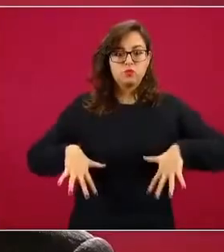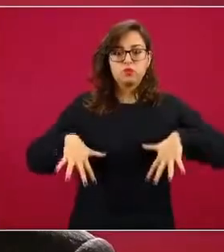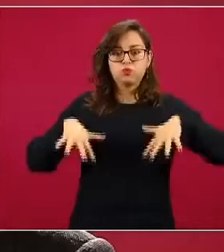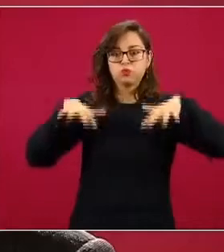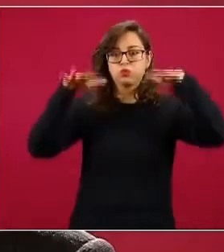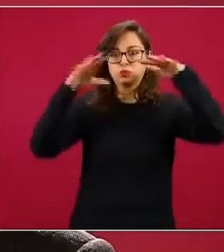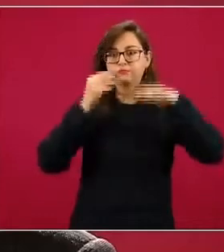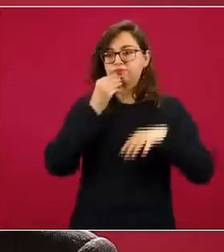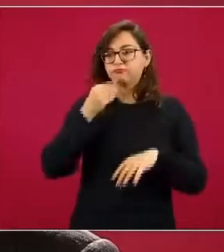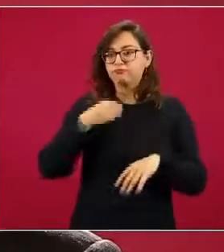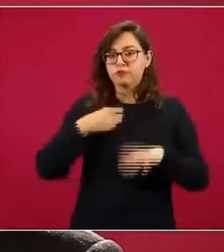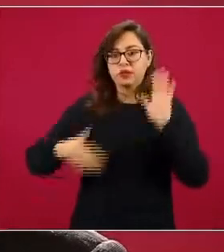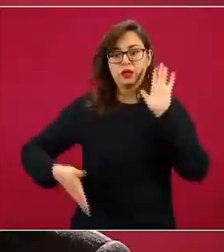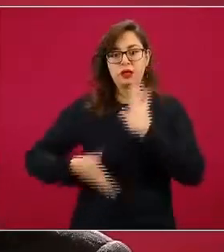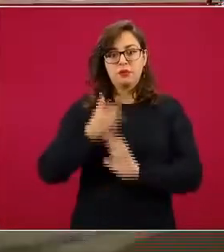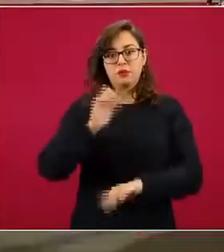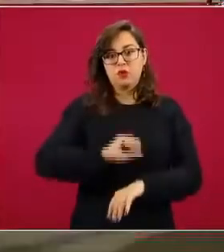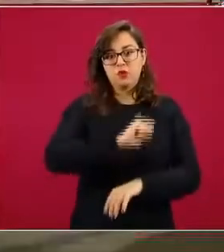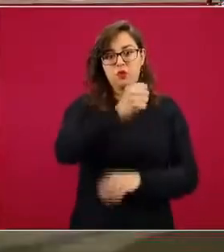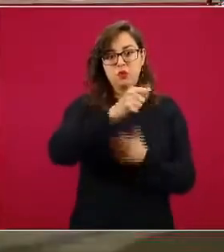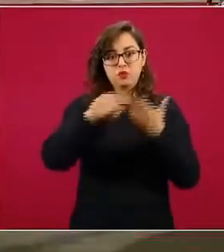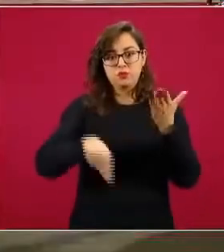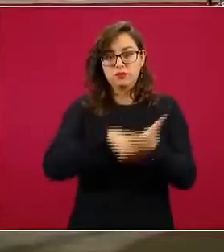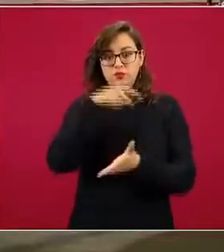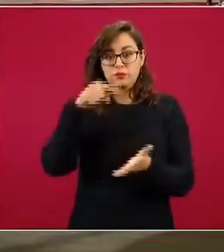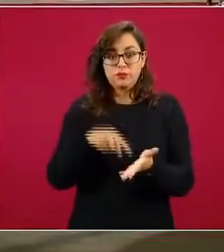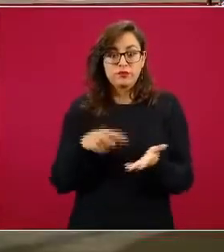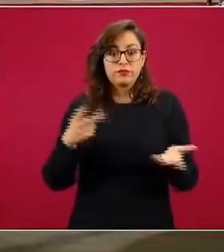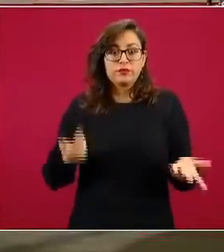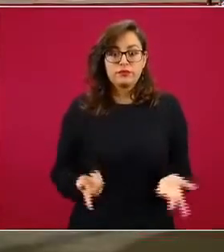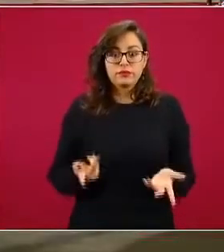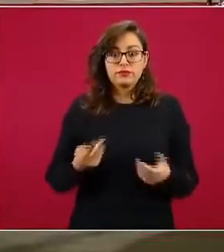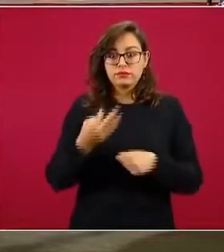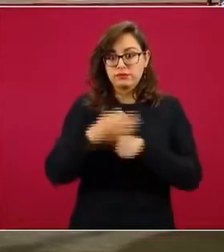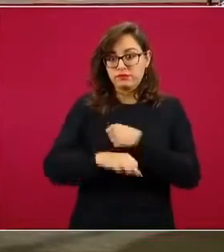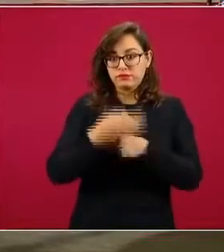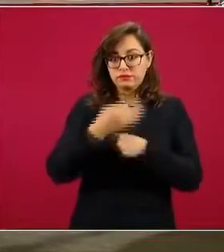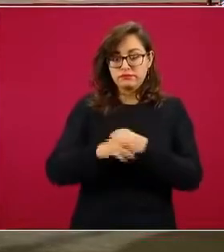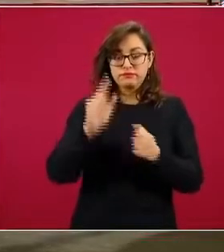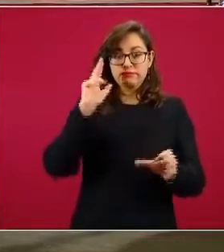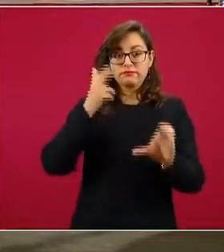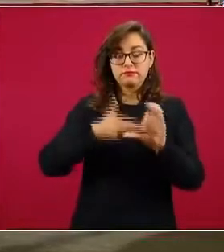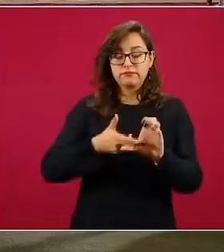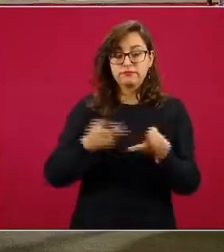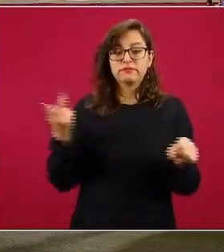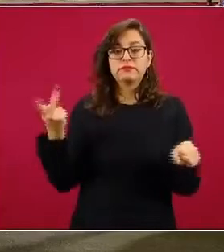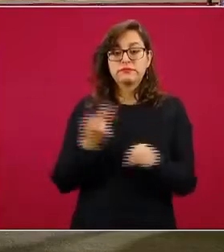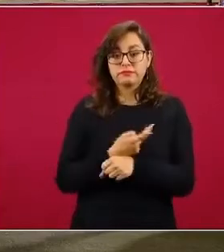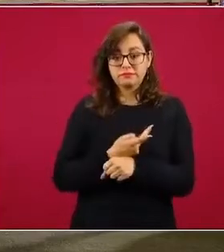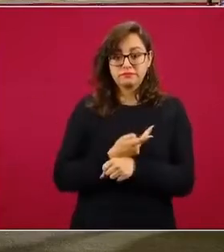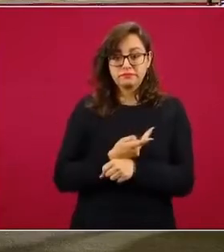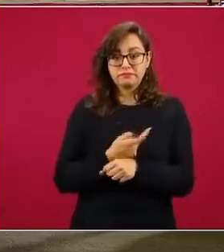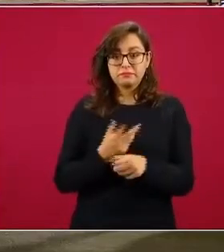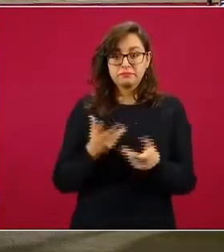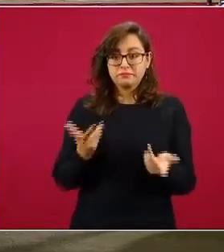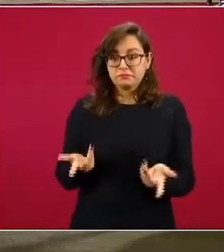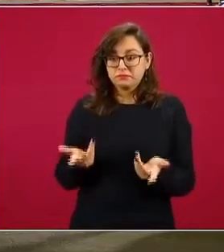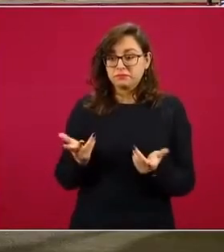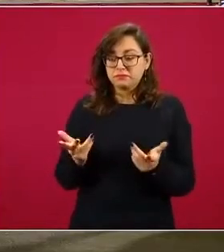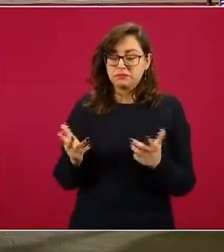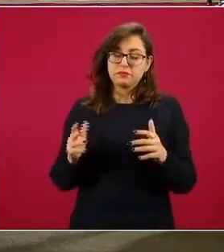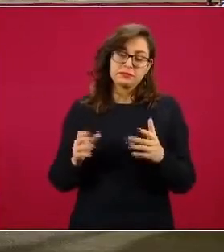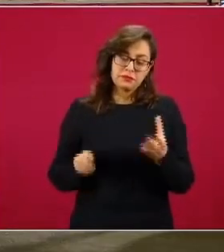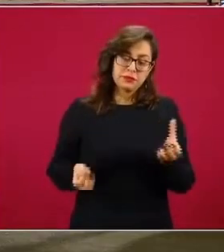que ser desplazadas a albergues y entonces o estancias temporales, y eso reduce su movilidad, pero no es una